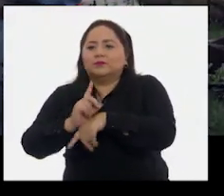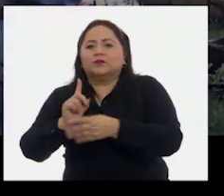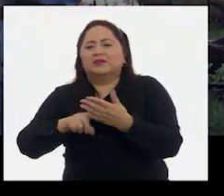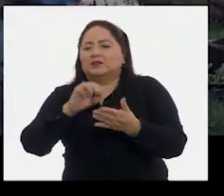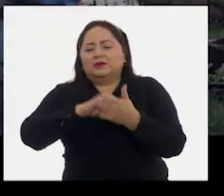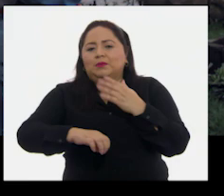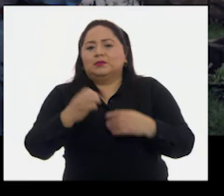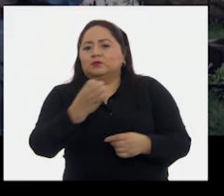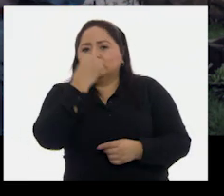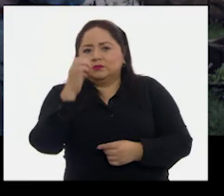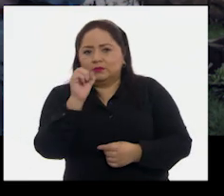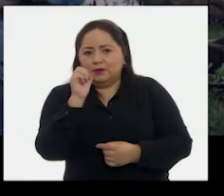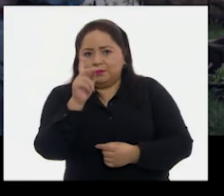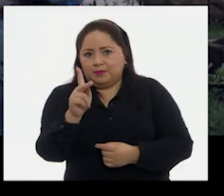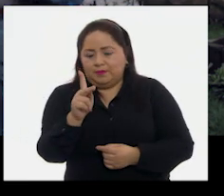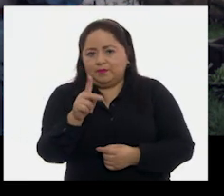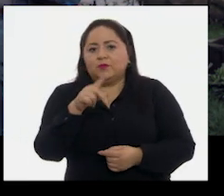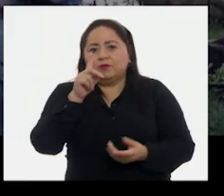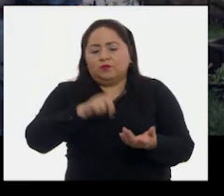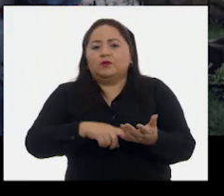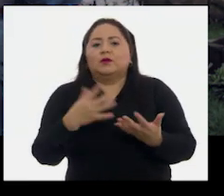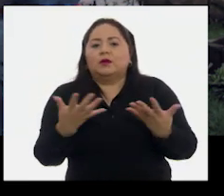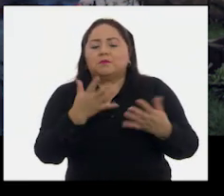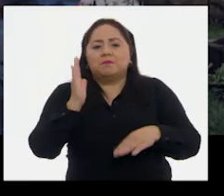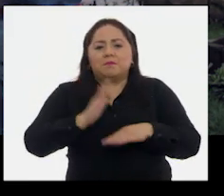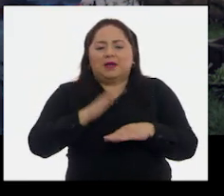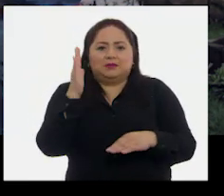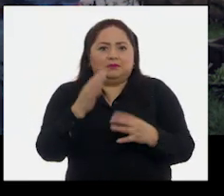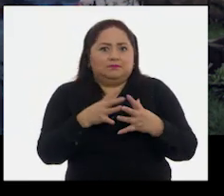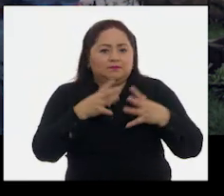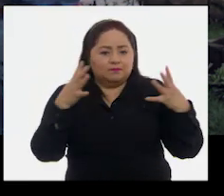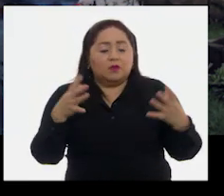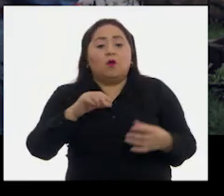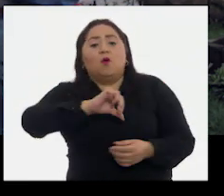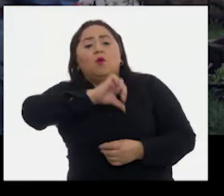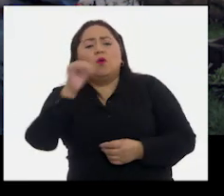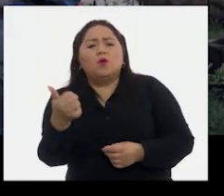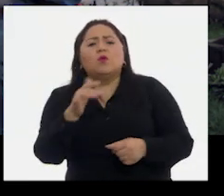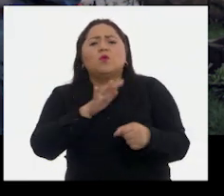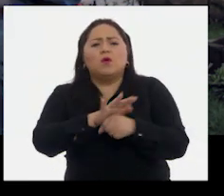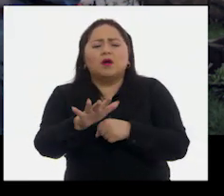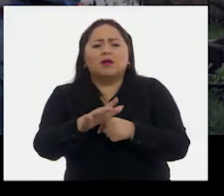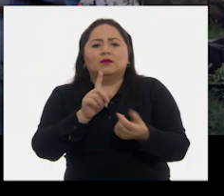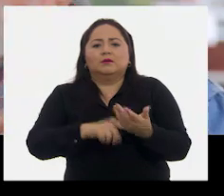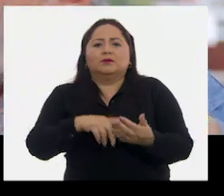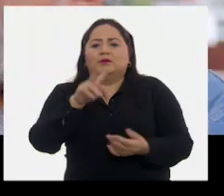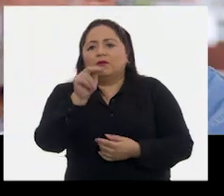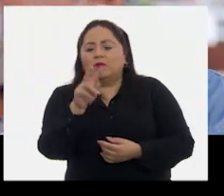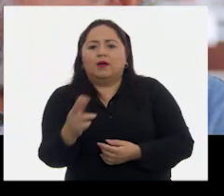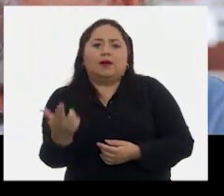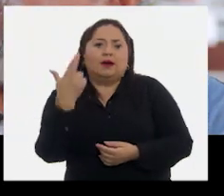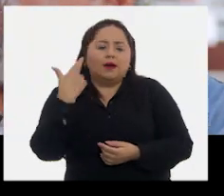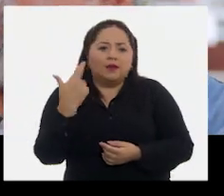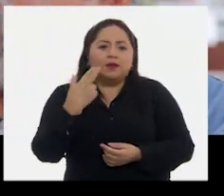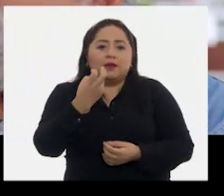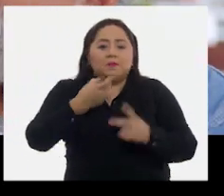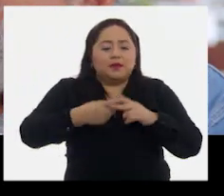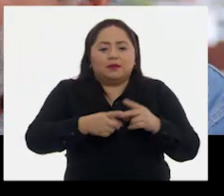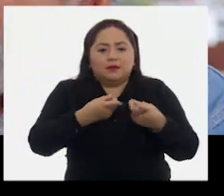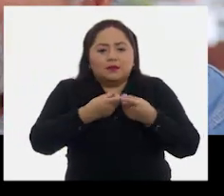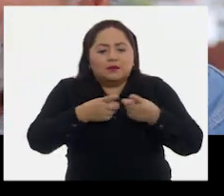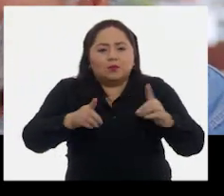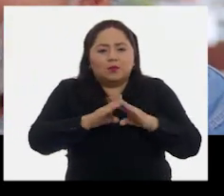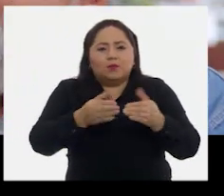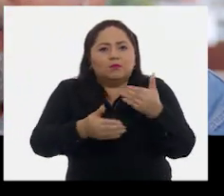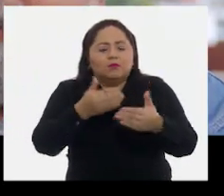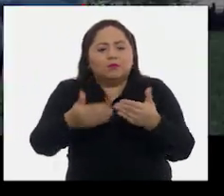educación, desde luego, ¿no? O sea, se está haciendo una educación masiva, ¿no? Otras son los medios de comunicación, que empiezan a desarrollarse con